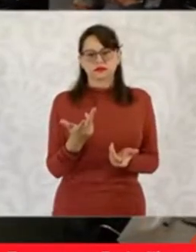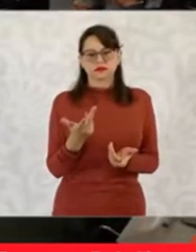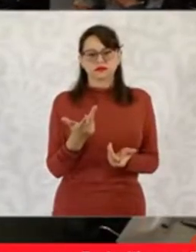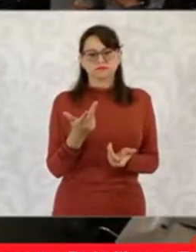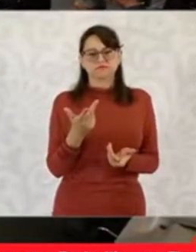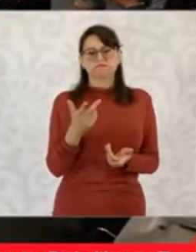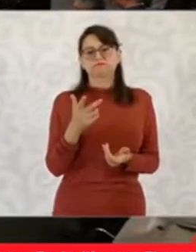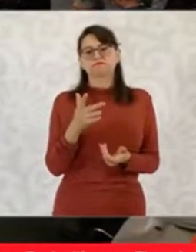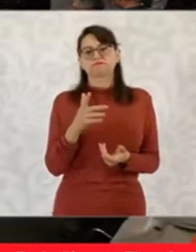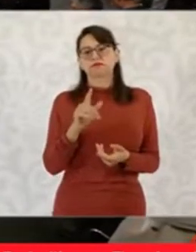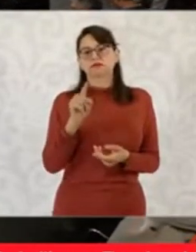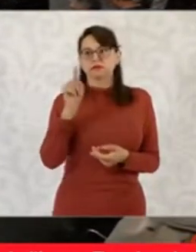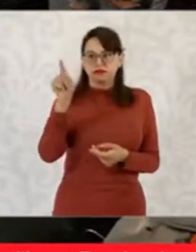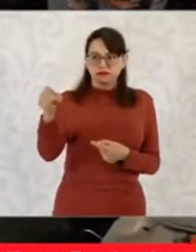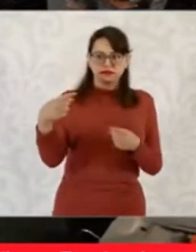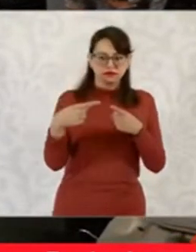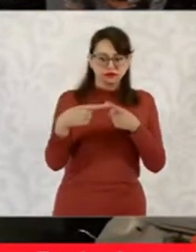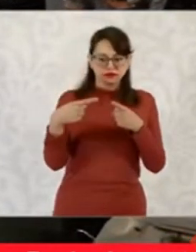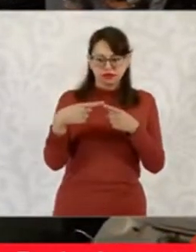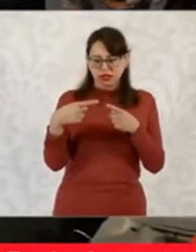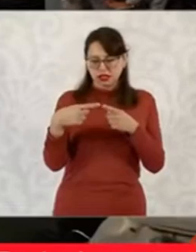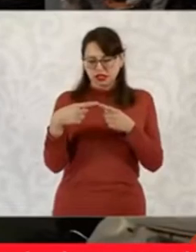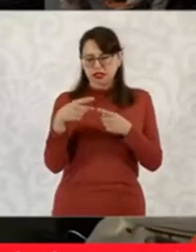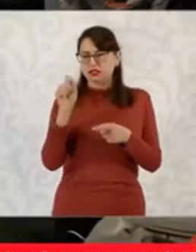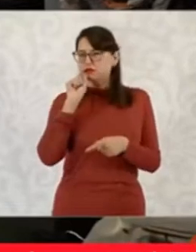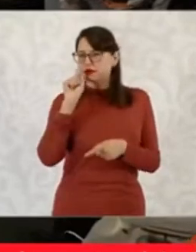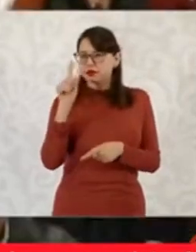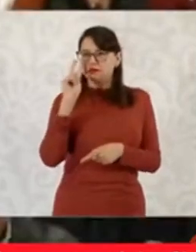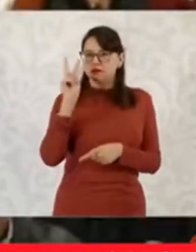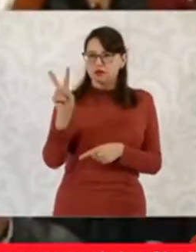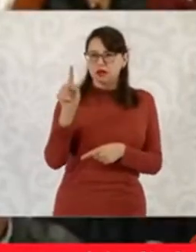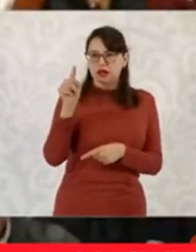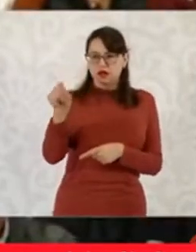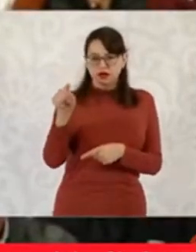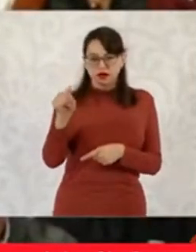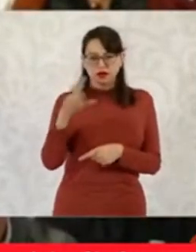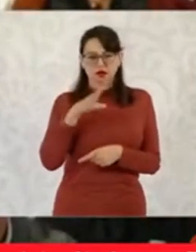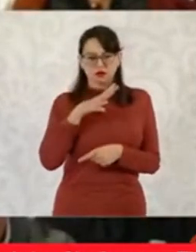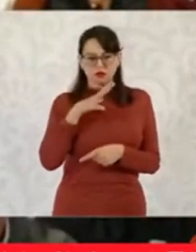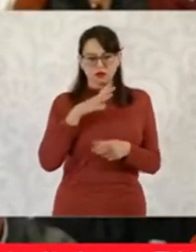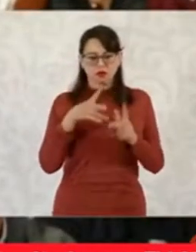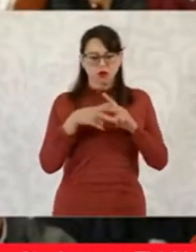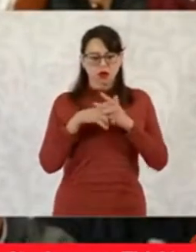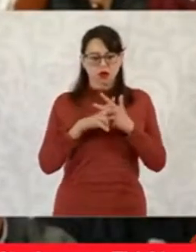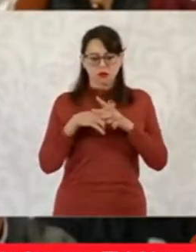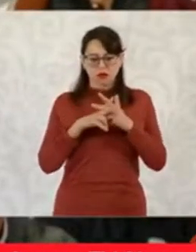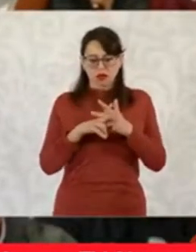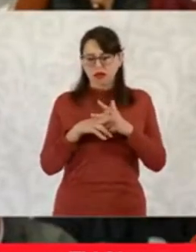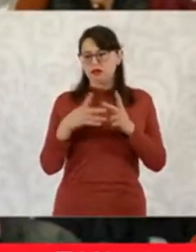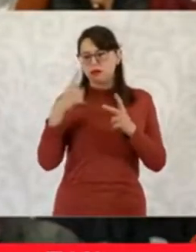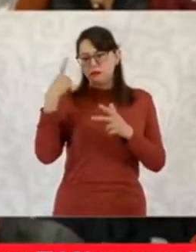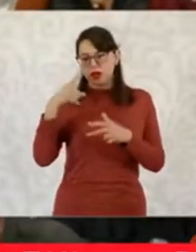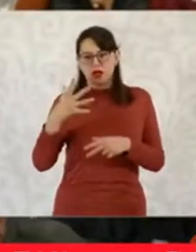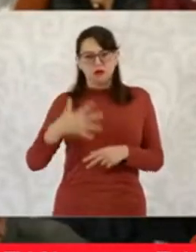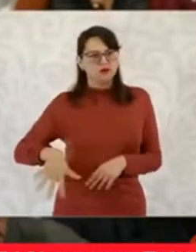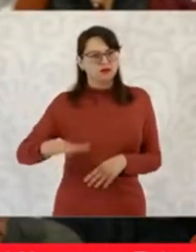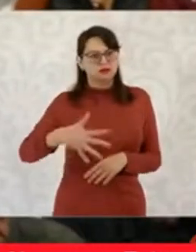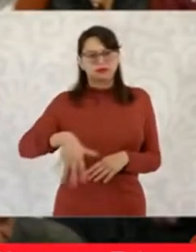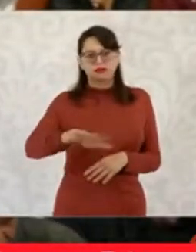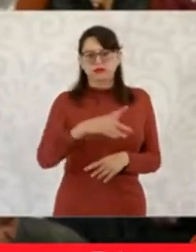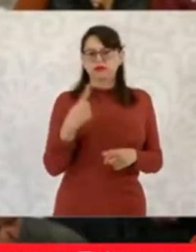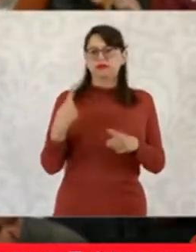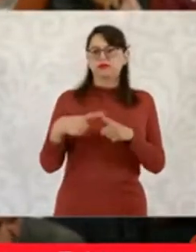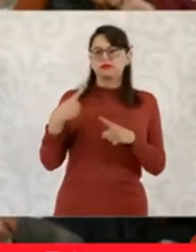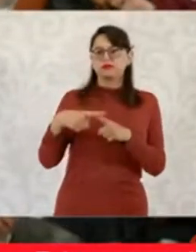lugar. Ya en una esquina había herramientas, hay herramientas de búsqueda, desconozco de quién, nadie nos dijo de quién eran,